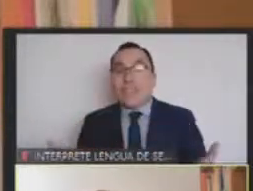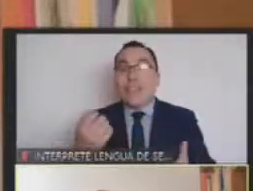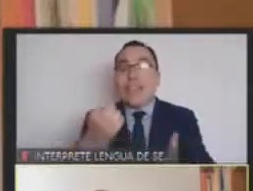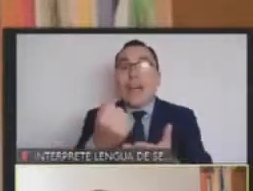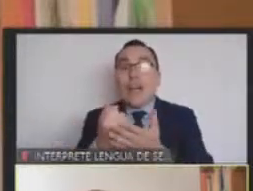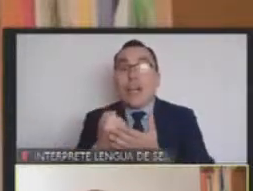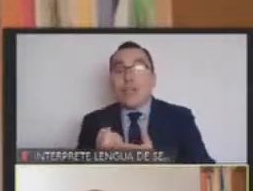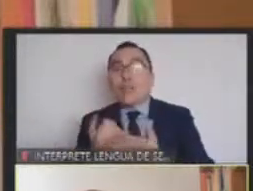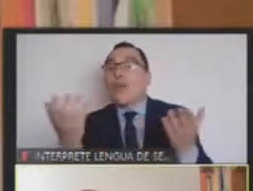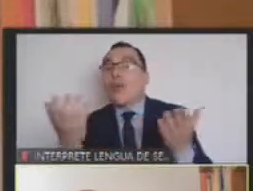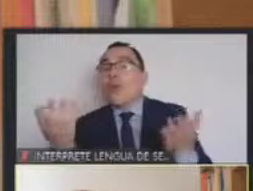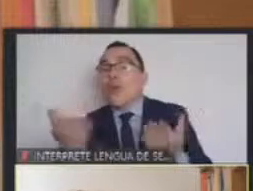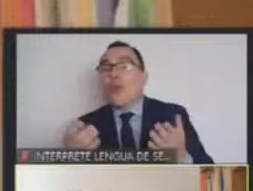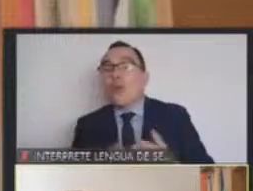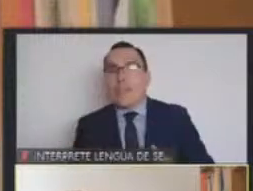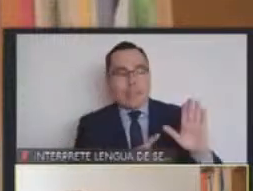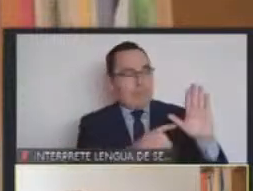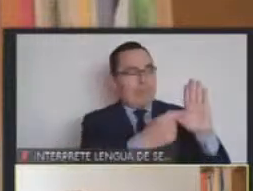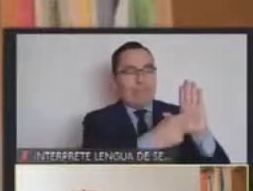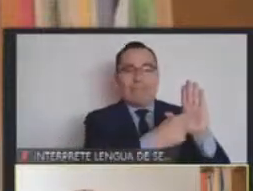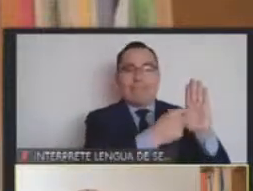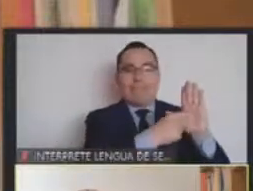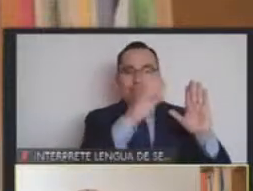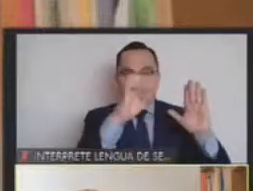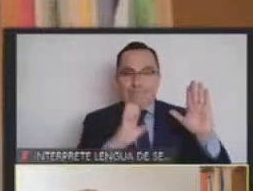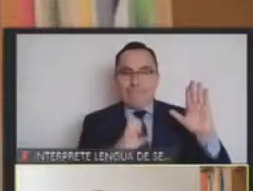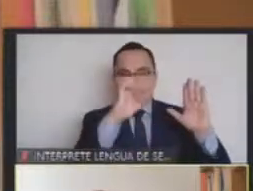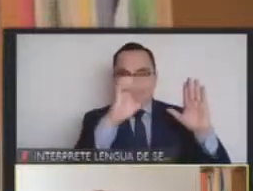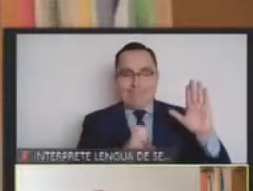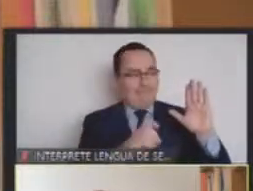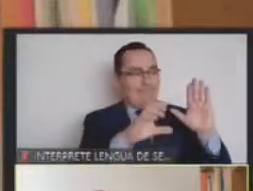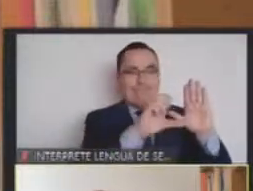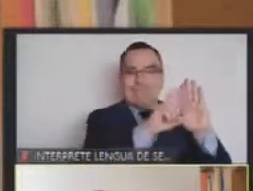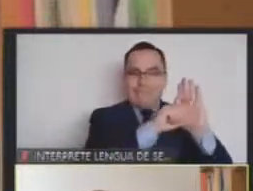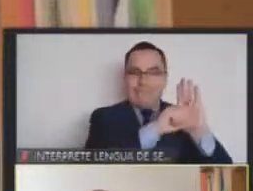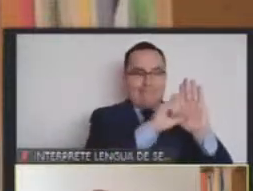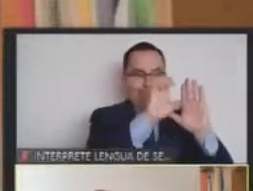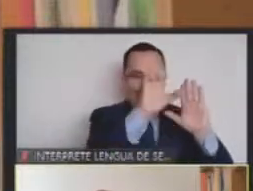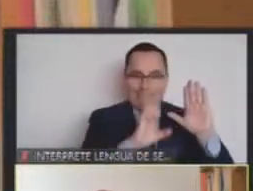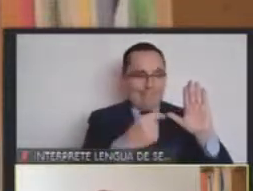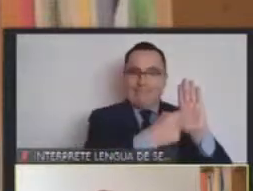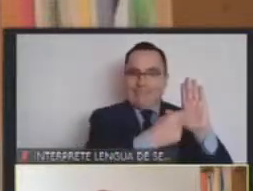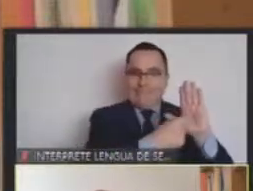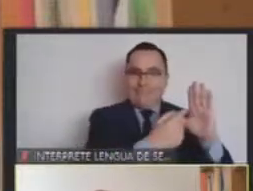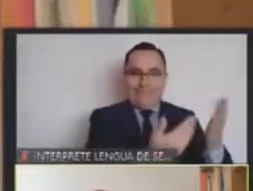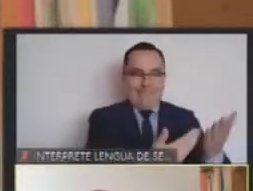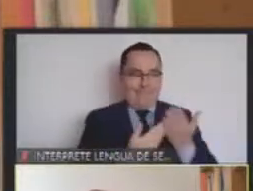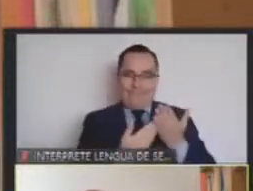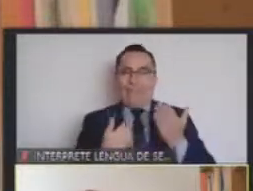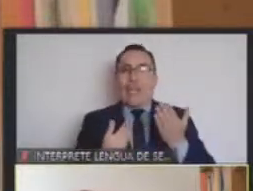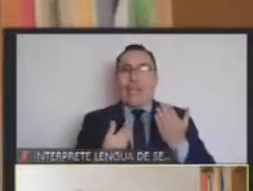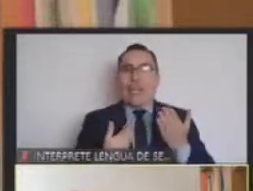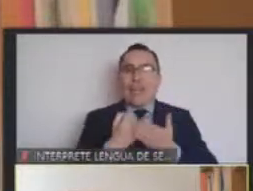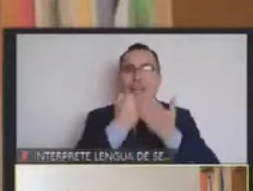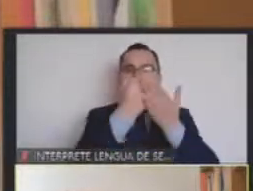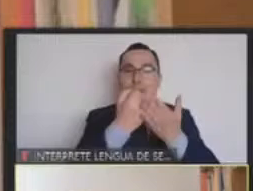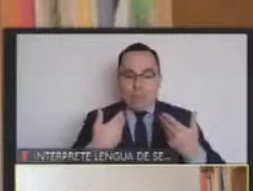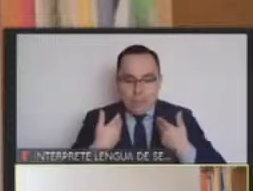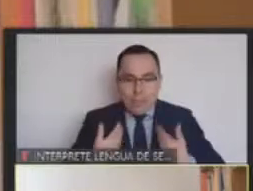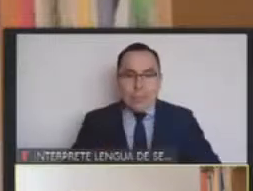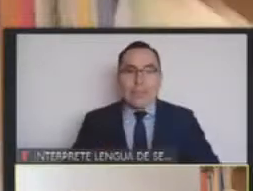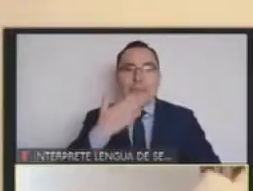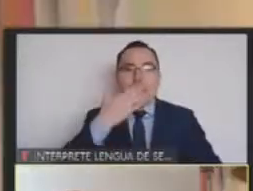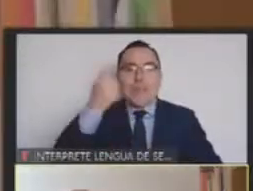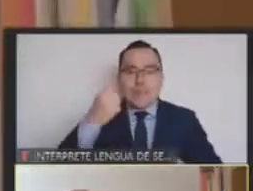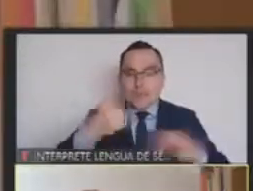ve favorecido por el desarrollo de los códigos de ética judicial. El tema de la responsabilidad ética va atravesando